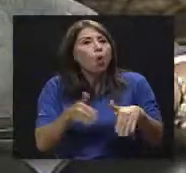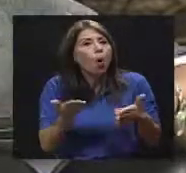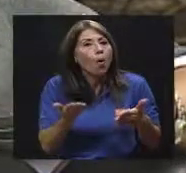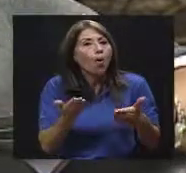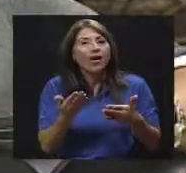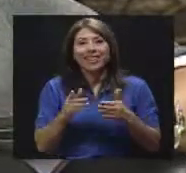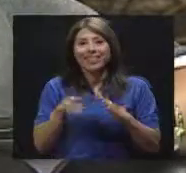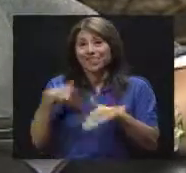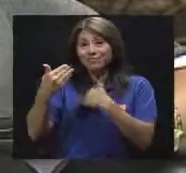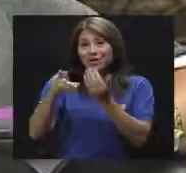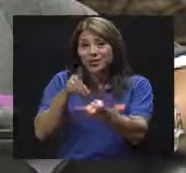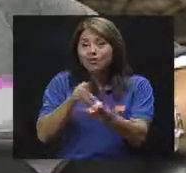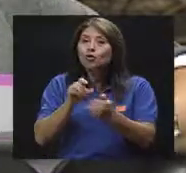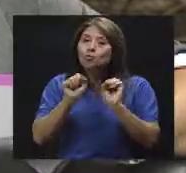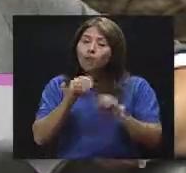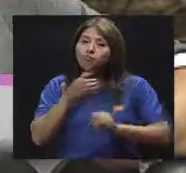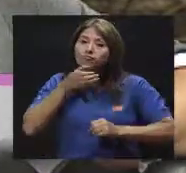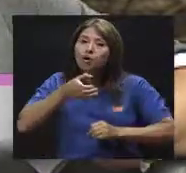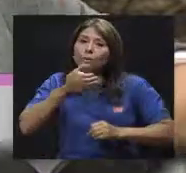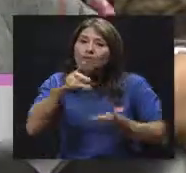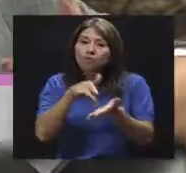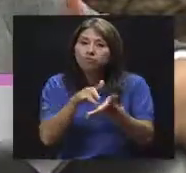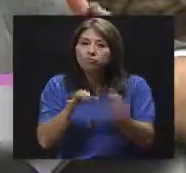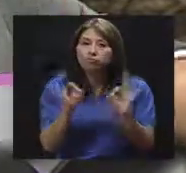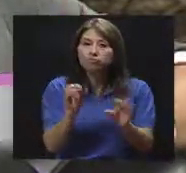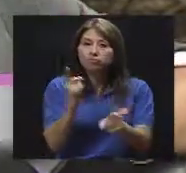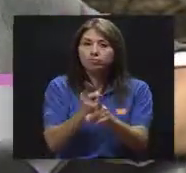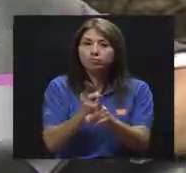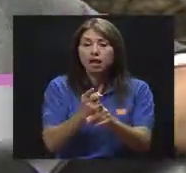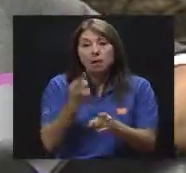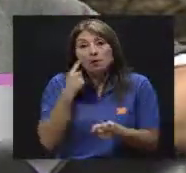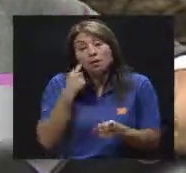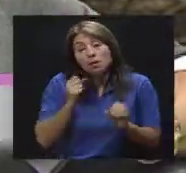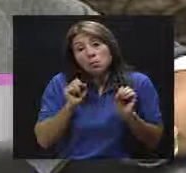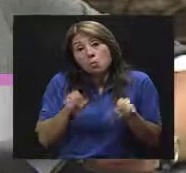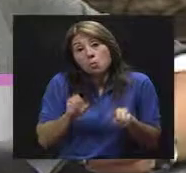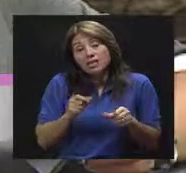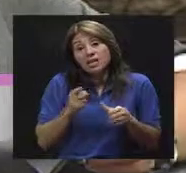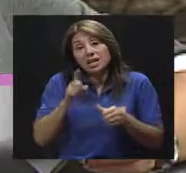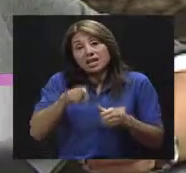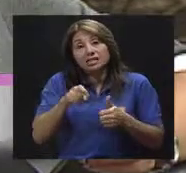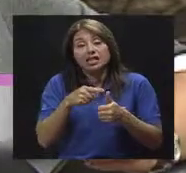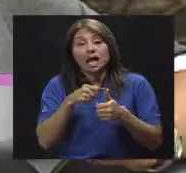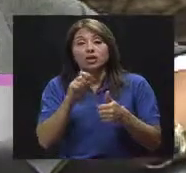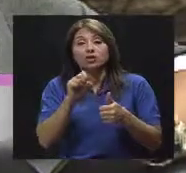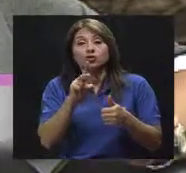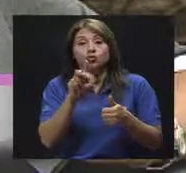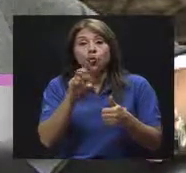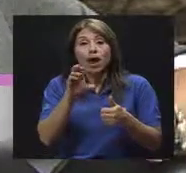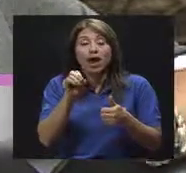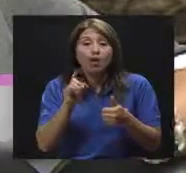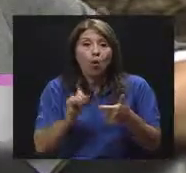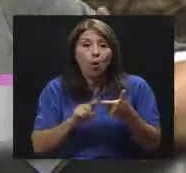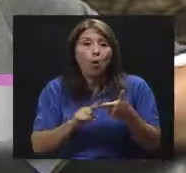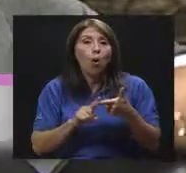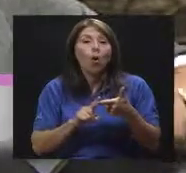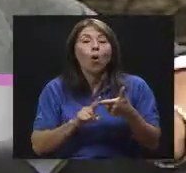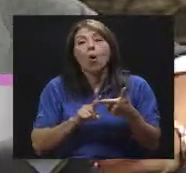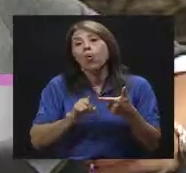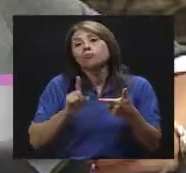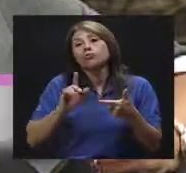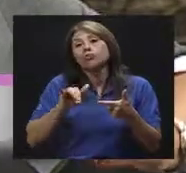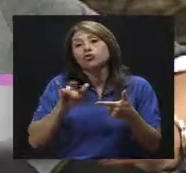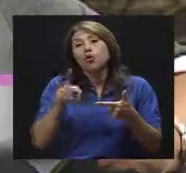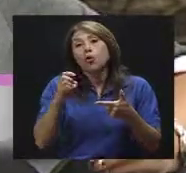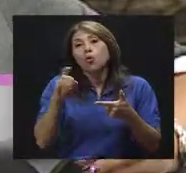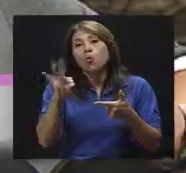recomendación certera y ver si es que lo podemos manejar, en el caso de la diarrea, pues con un suero, si necesito mandarlo a consumir lactobacilos, ir a comprar